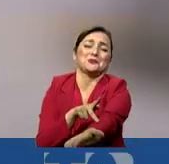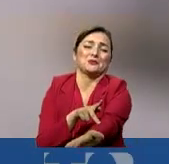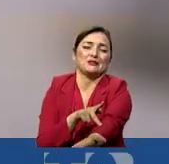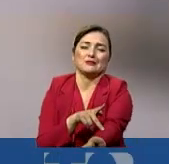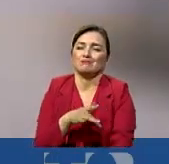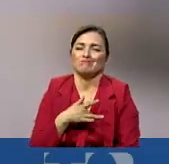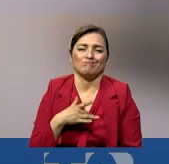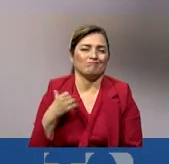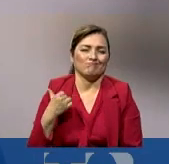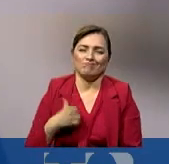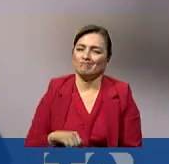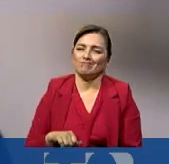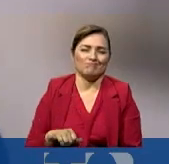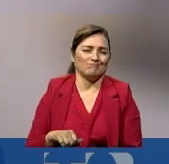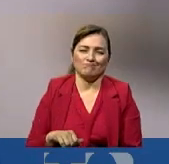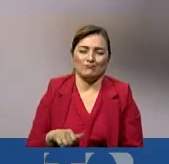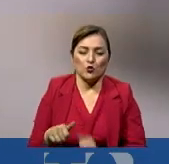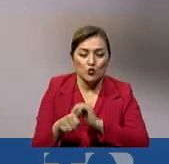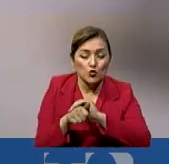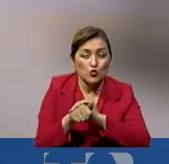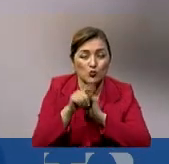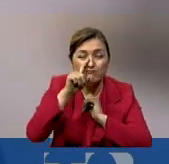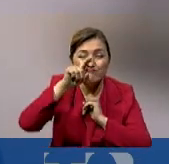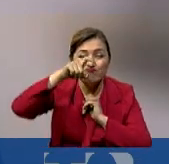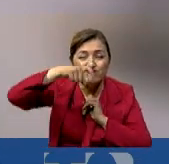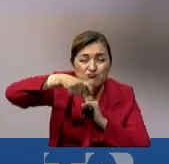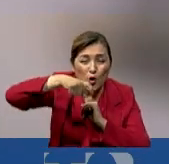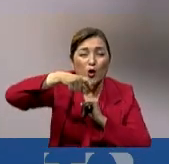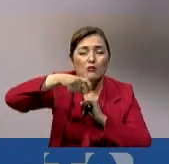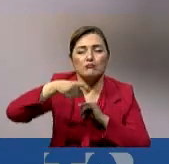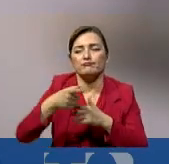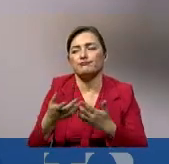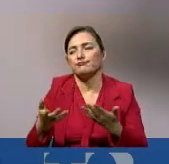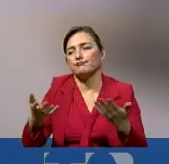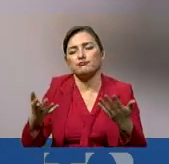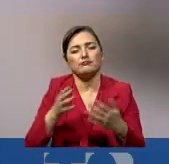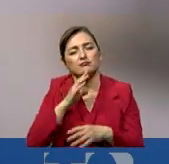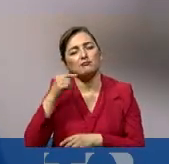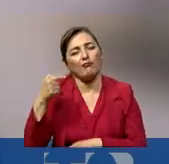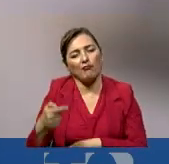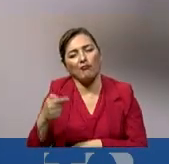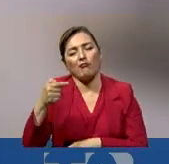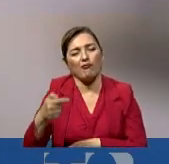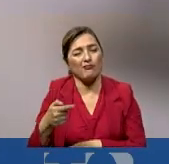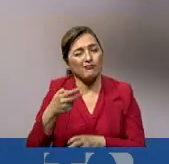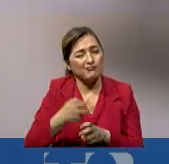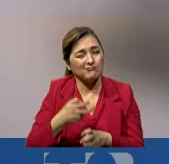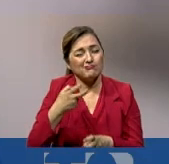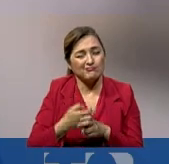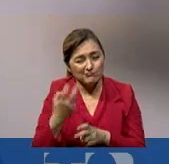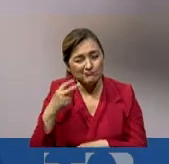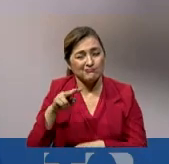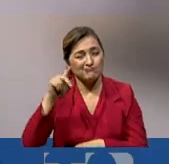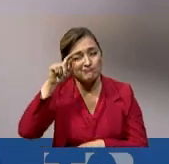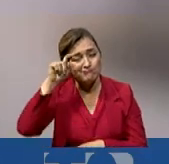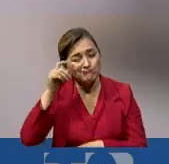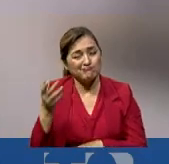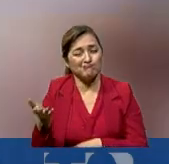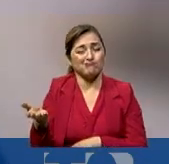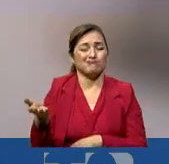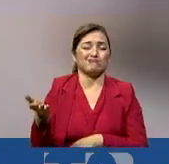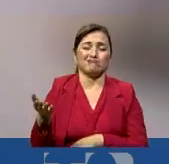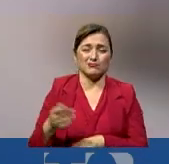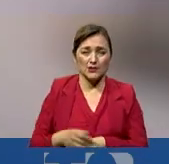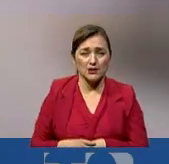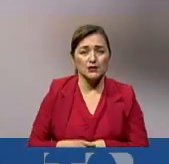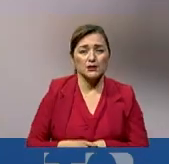también decirlo, pero tortugas y loras terminan siendo ya la cotidianidad. Es duro, recurrentemente los pumas